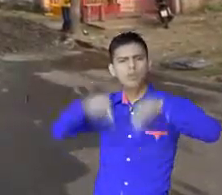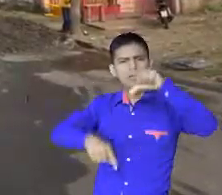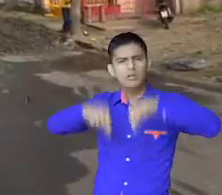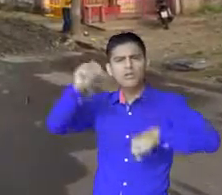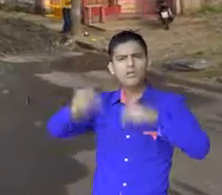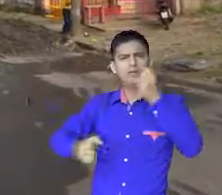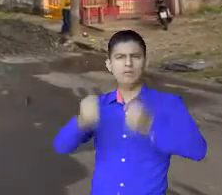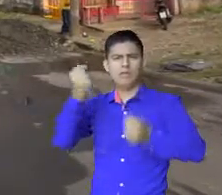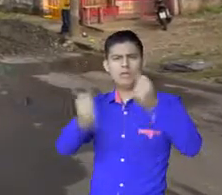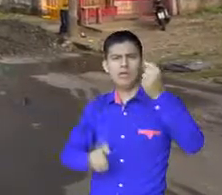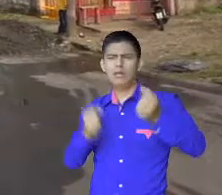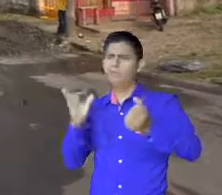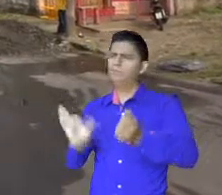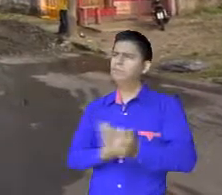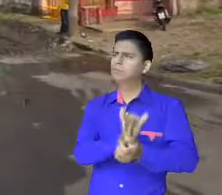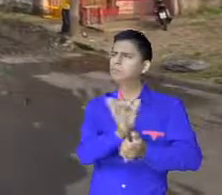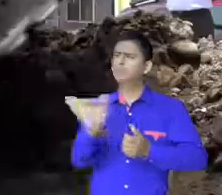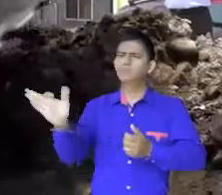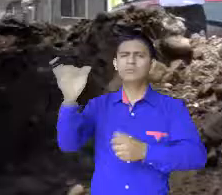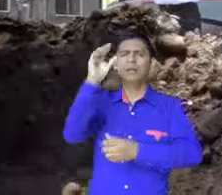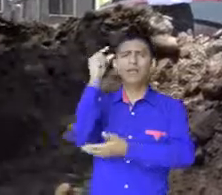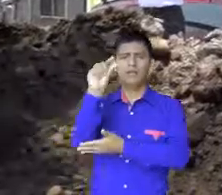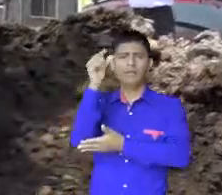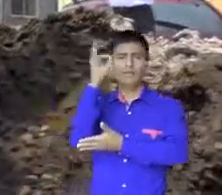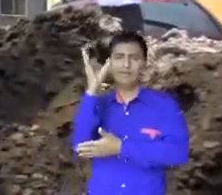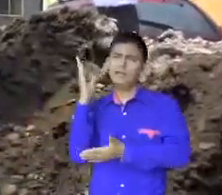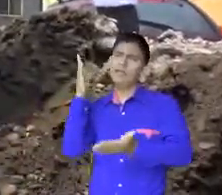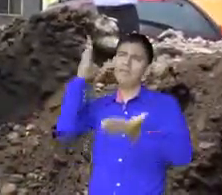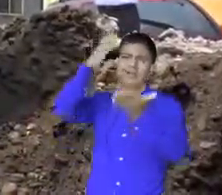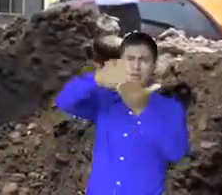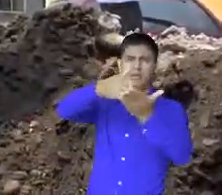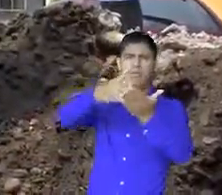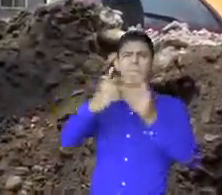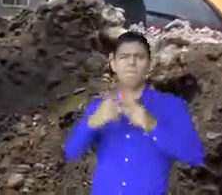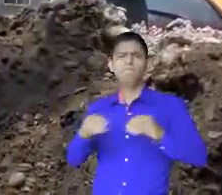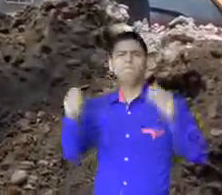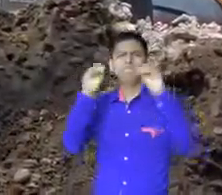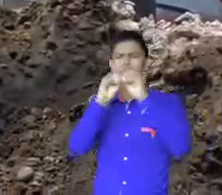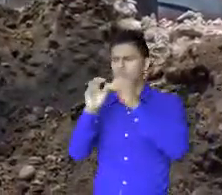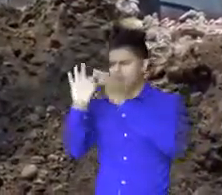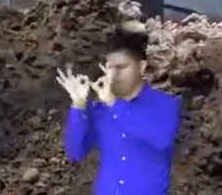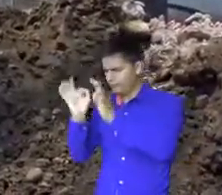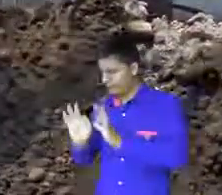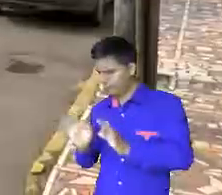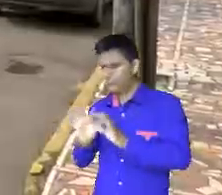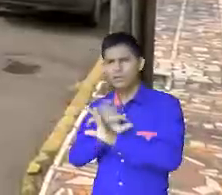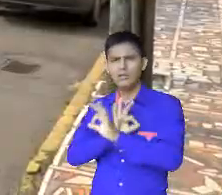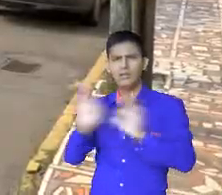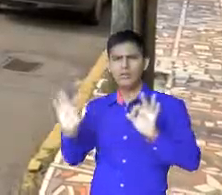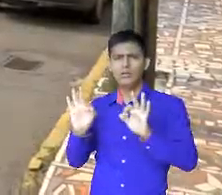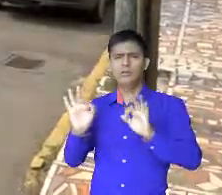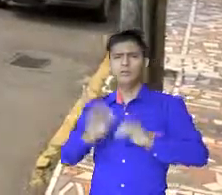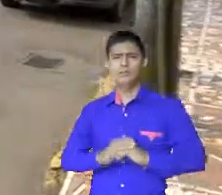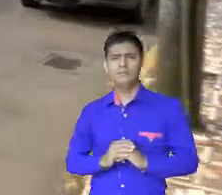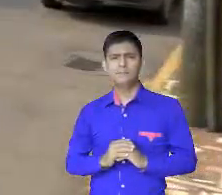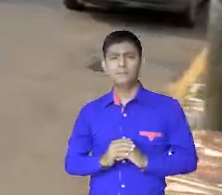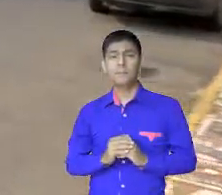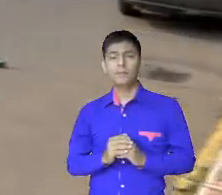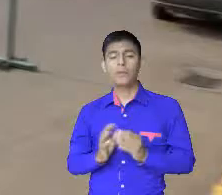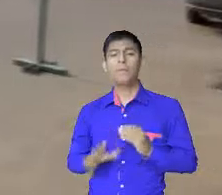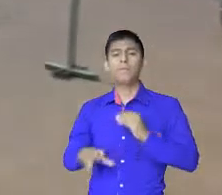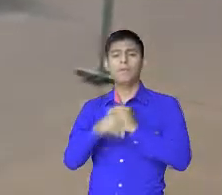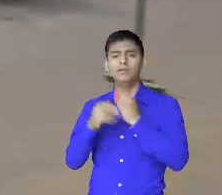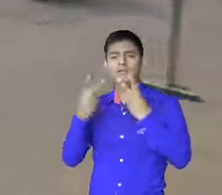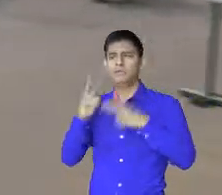que tienen la ruta hacia el puente internacional para darle un valor agregado y mayor dinámica al Centro Comercial Popular, además